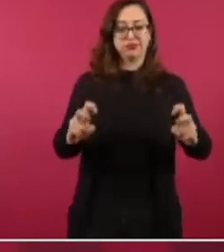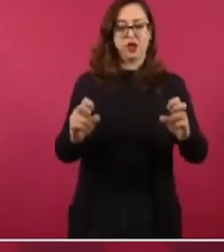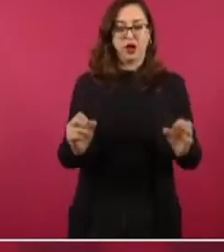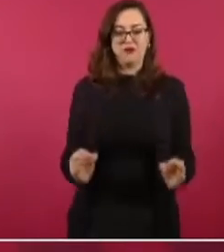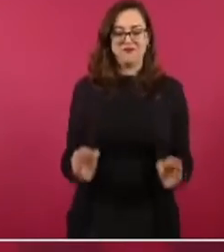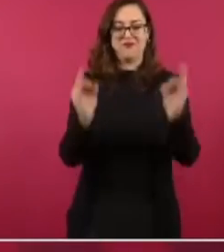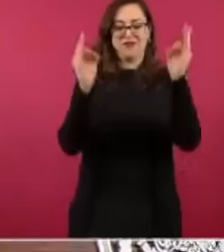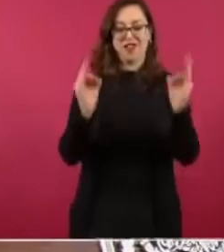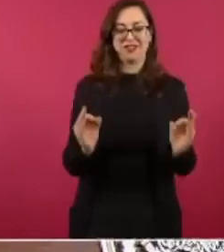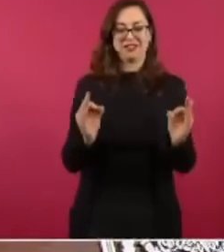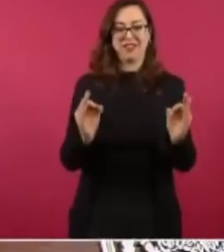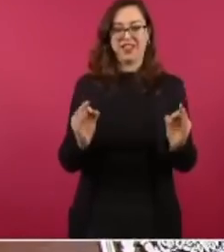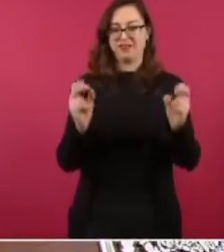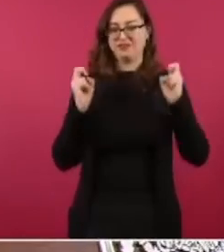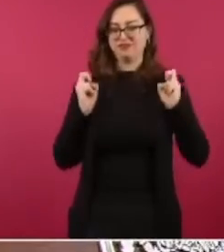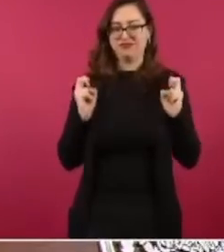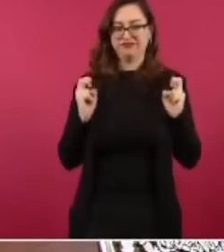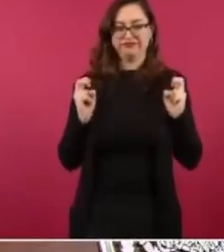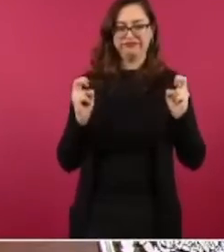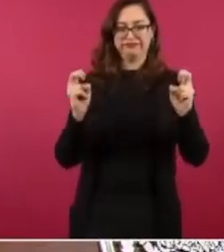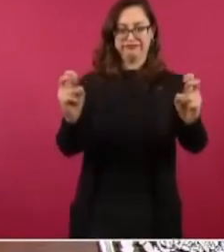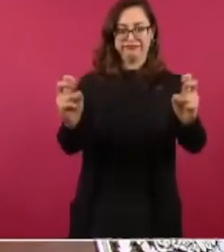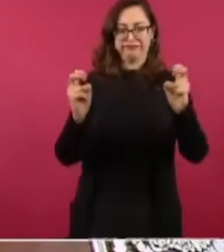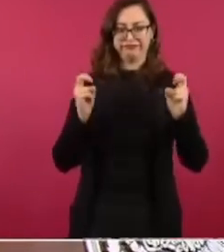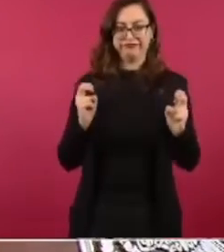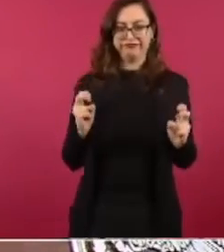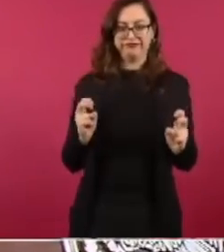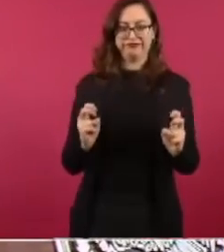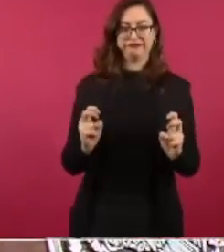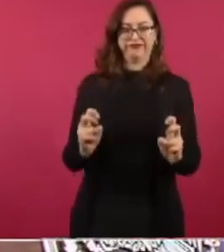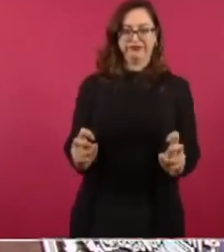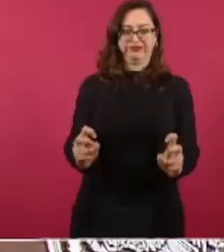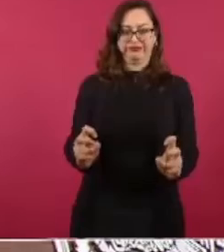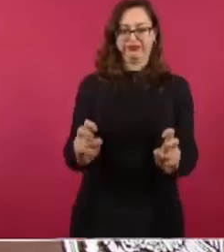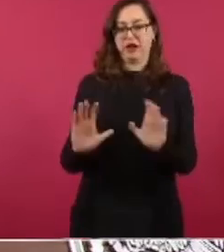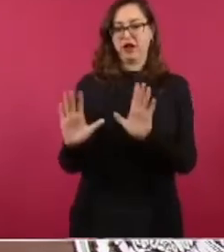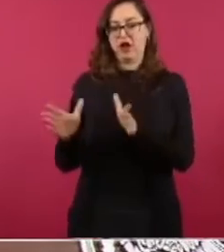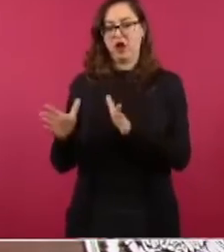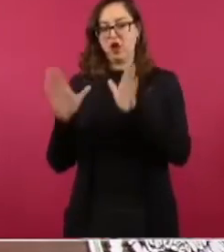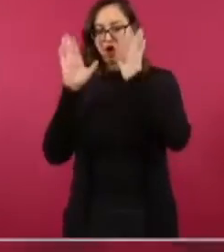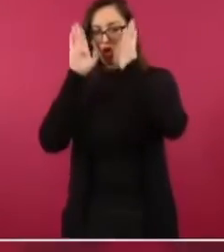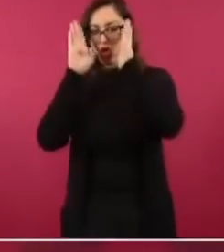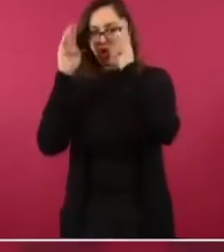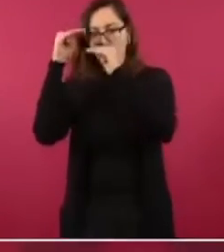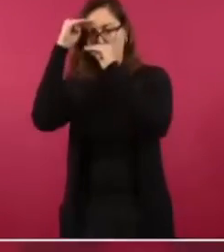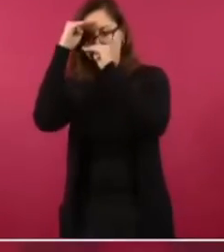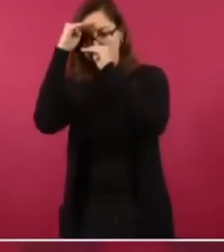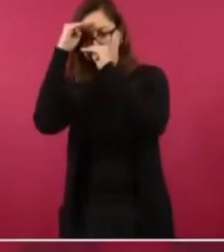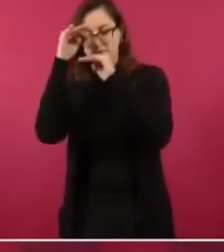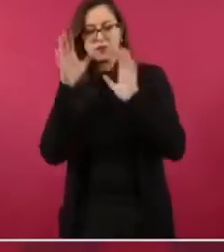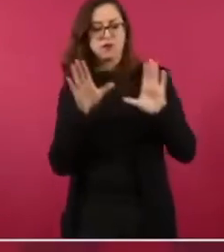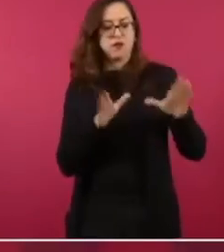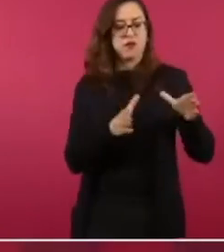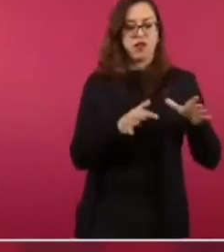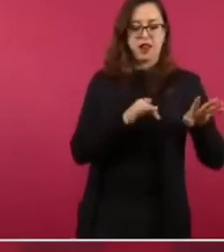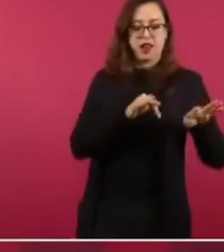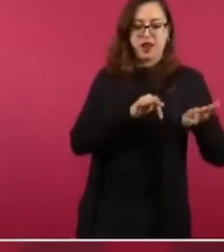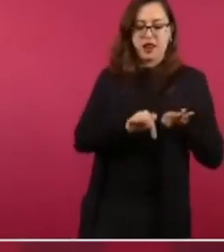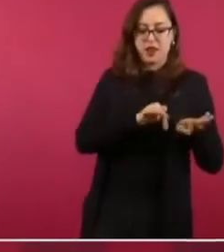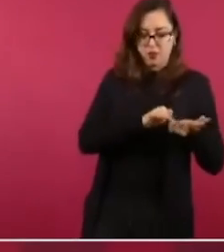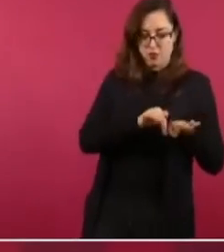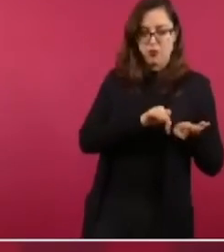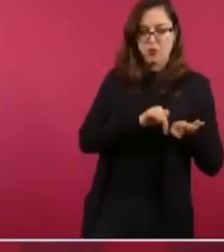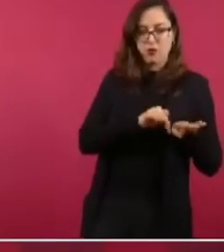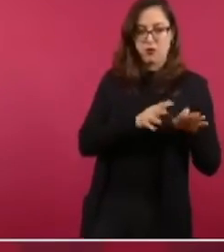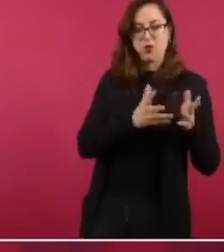y están los del bloque laborista, así, frente a frente. Es